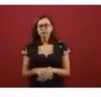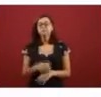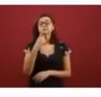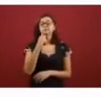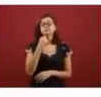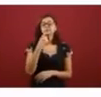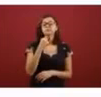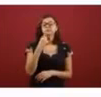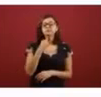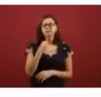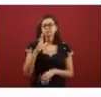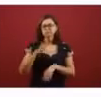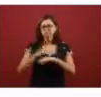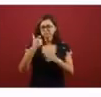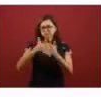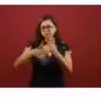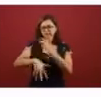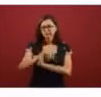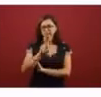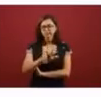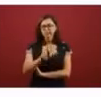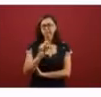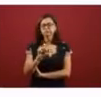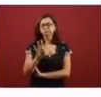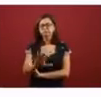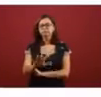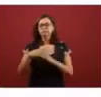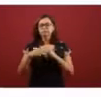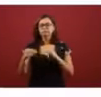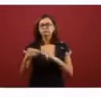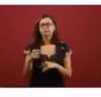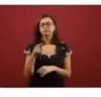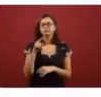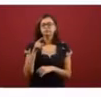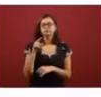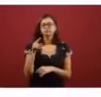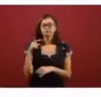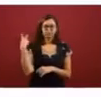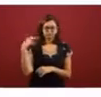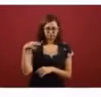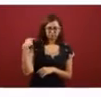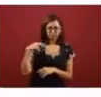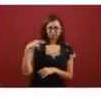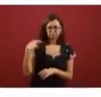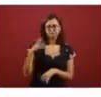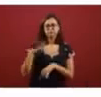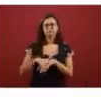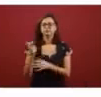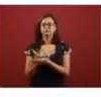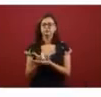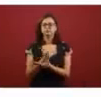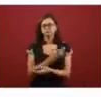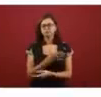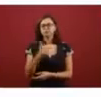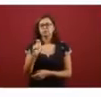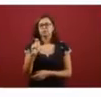premium, el más bajo, 18.05 pesos en Agua Dulce, Veracruz, y el precio más